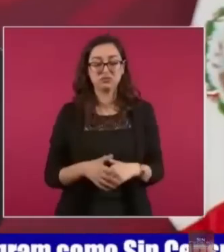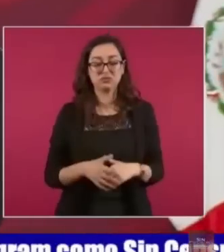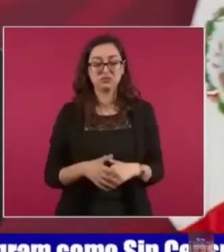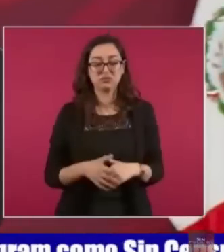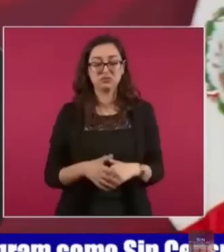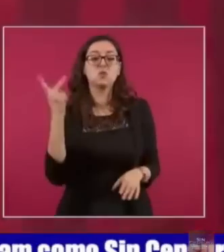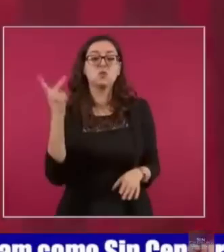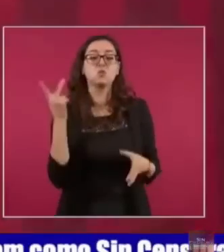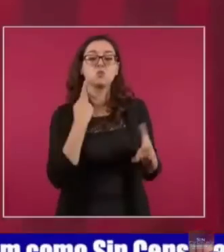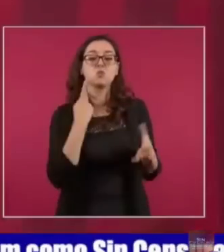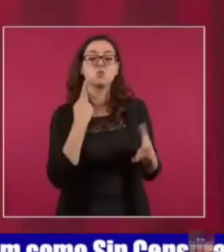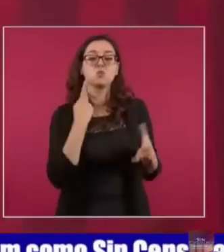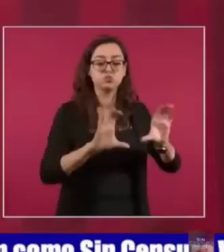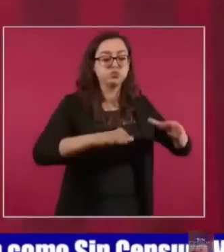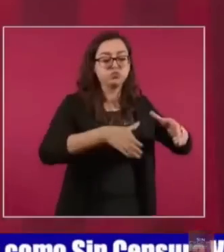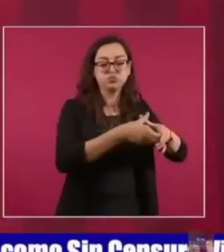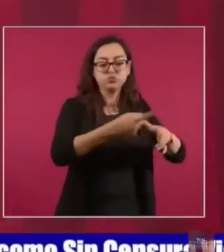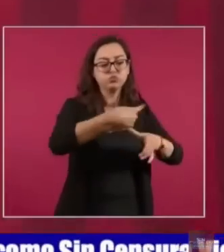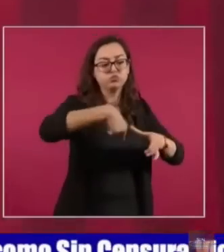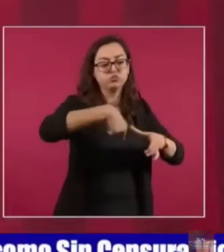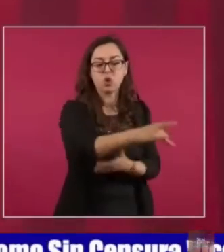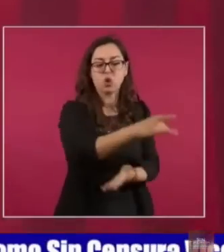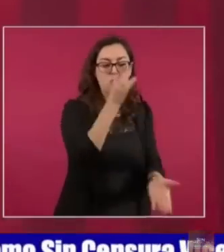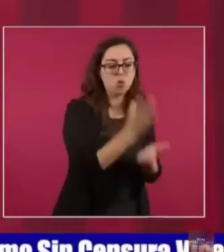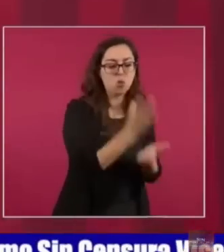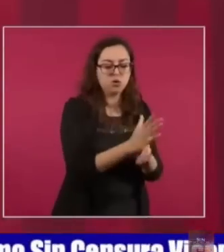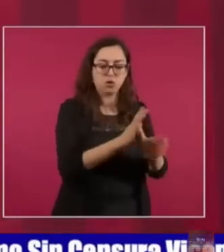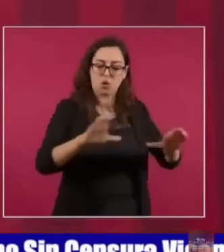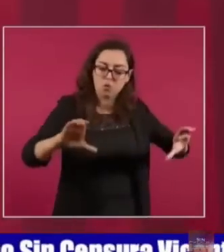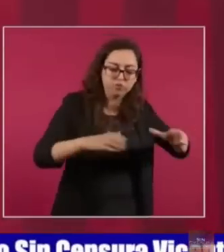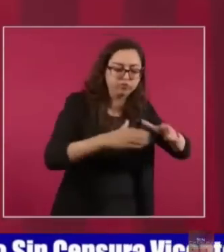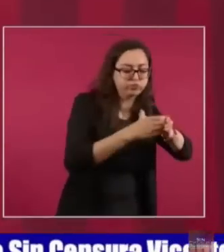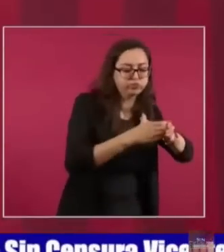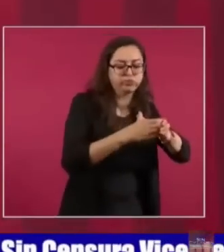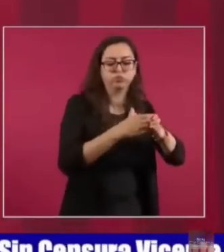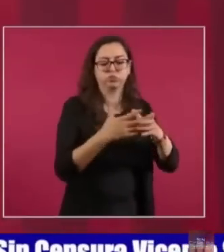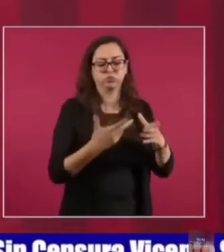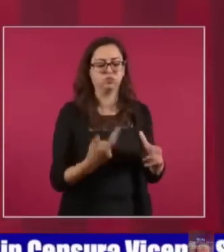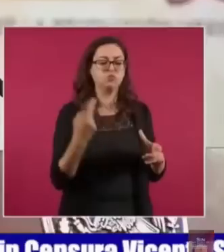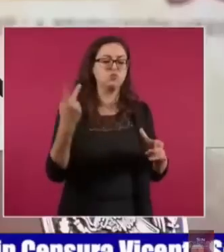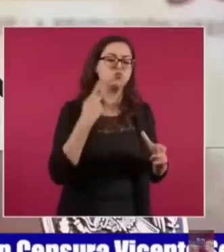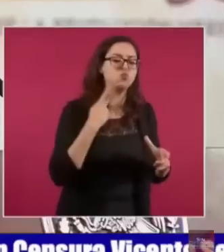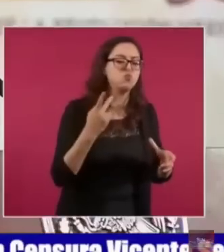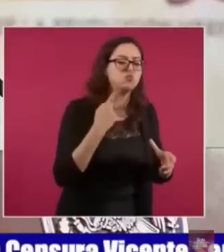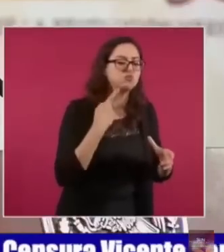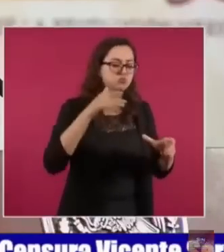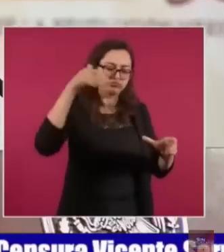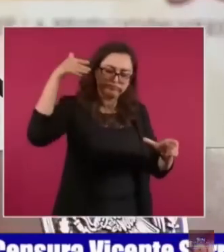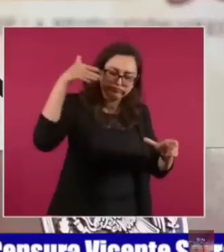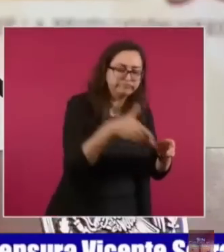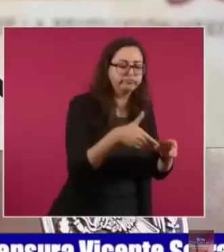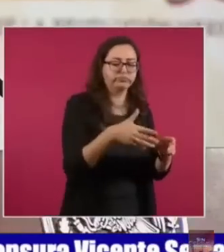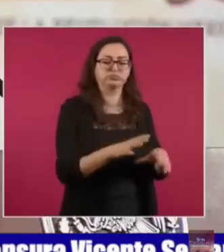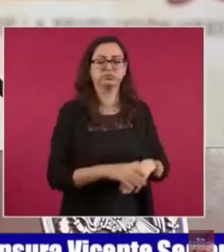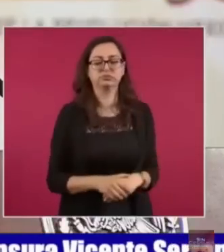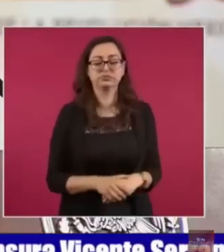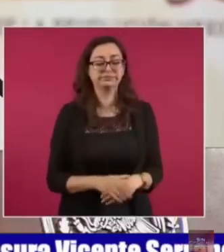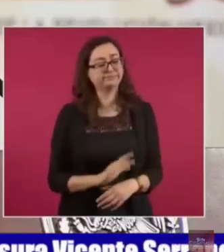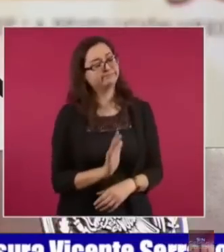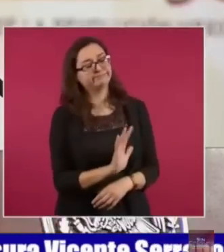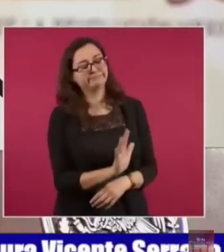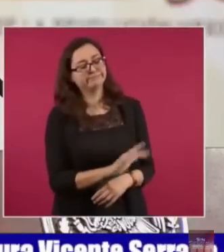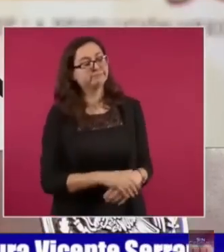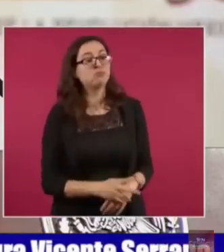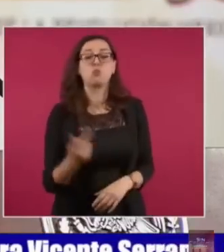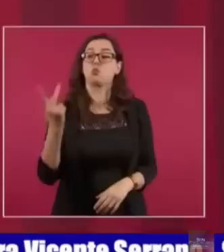destruirlo por la parte más importante y que será seguramente el legado de su sexenio, la